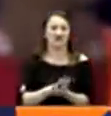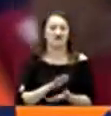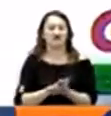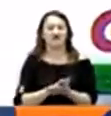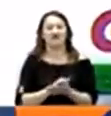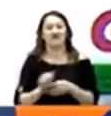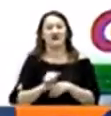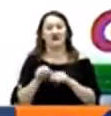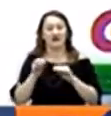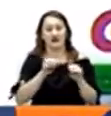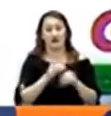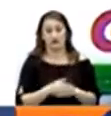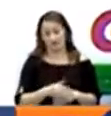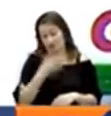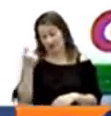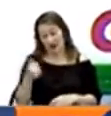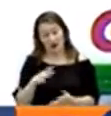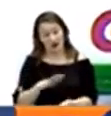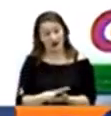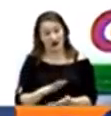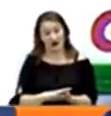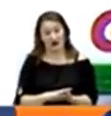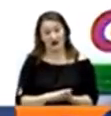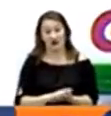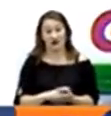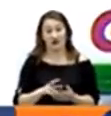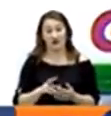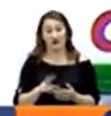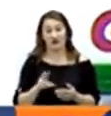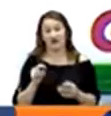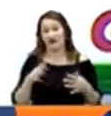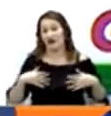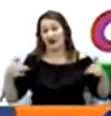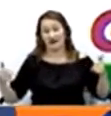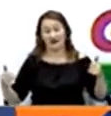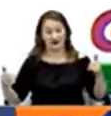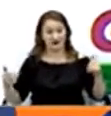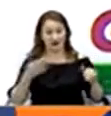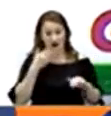más importante estar tranquilo que estar feliz, que estar contento. Entonces,